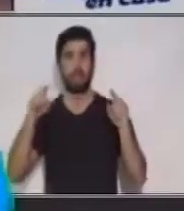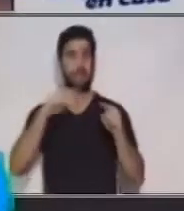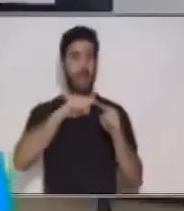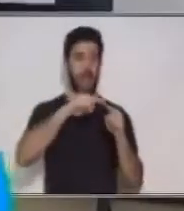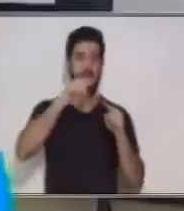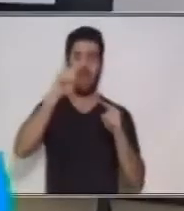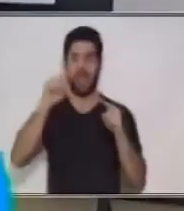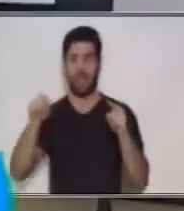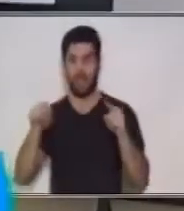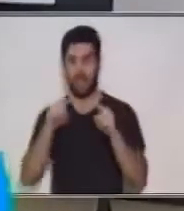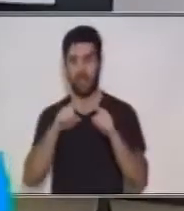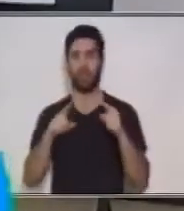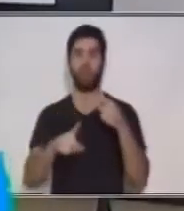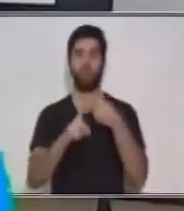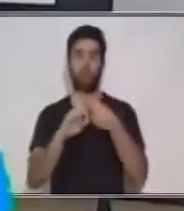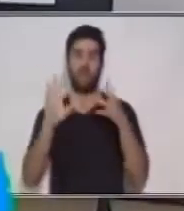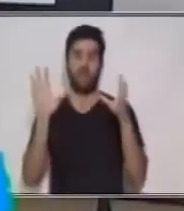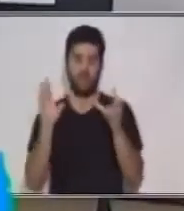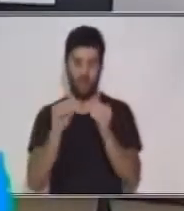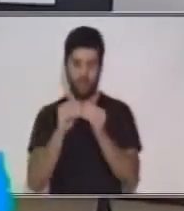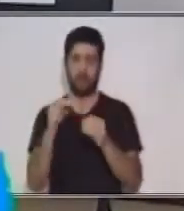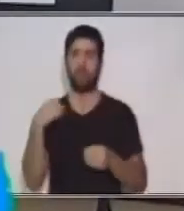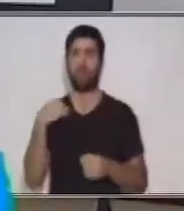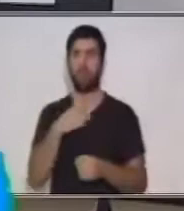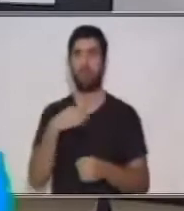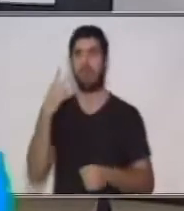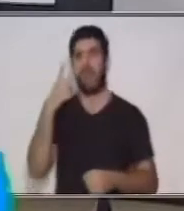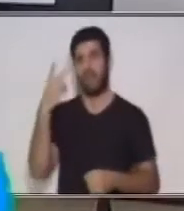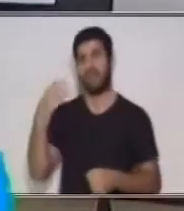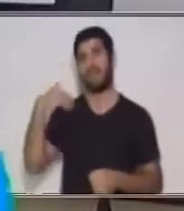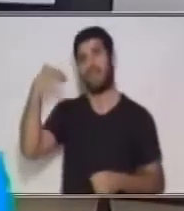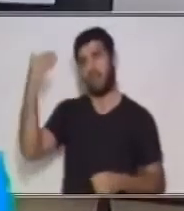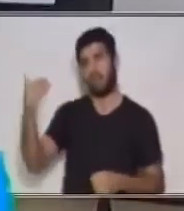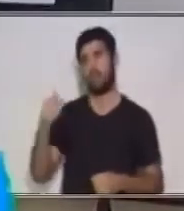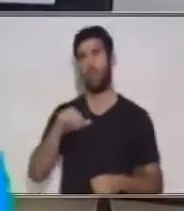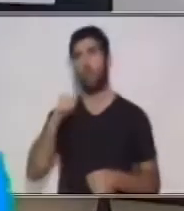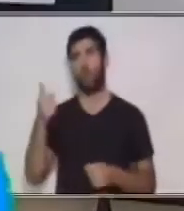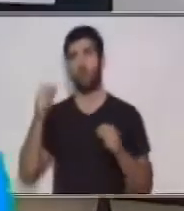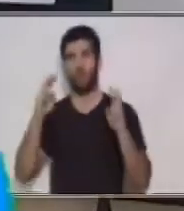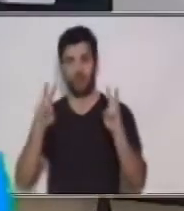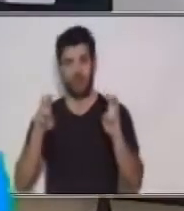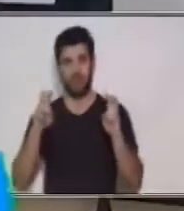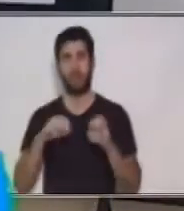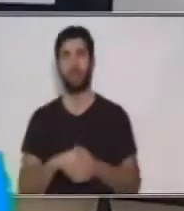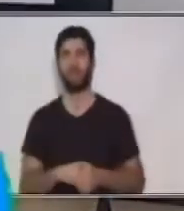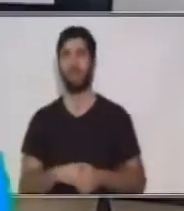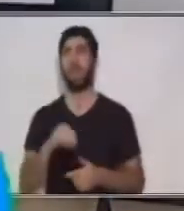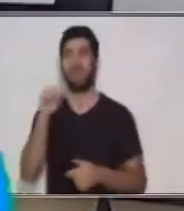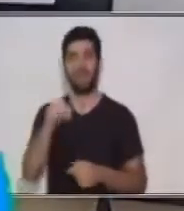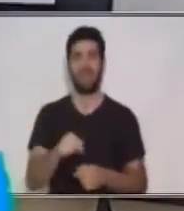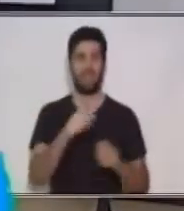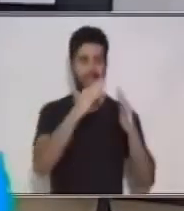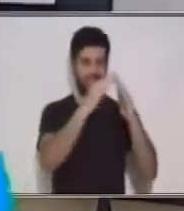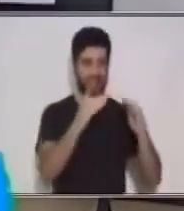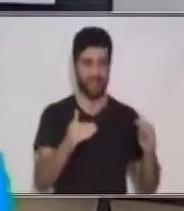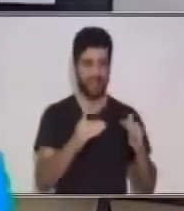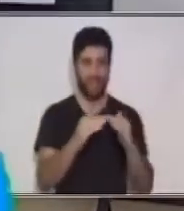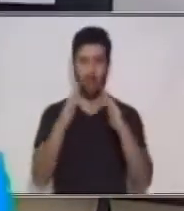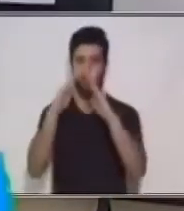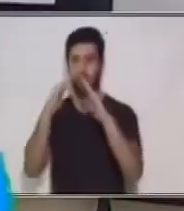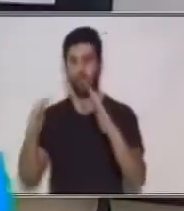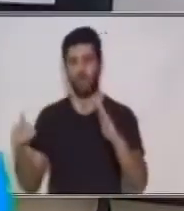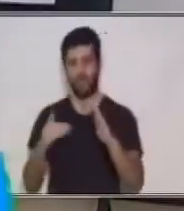área es otro tema que vamos a hacer un poquito más adelante, y los 3 tipos de triángulo, que no se te olvide